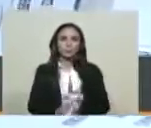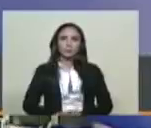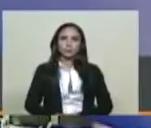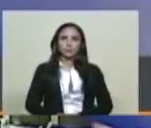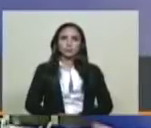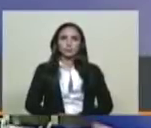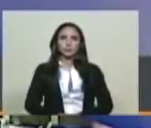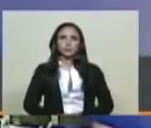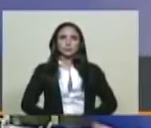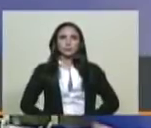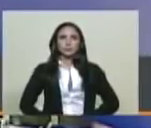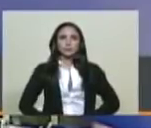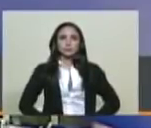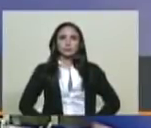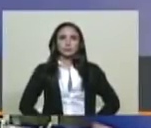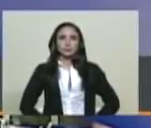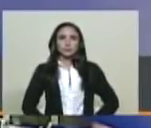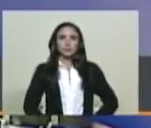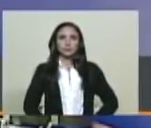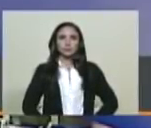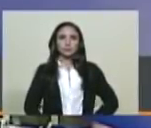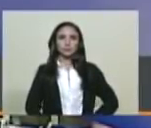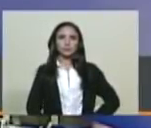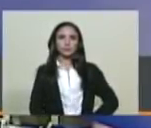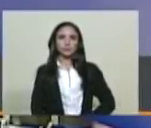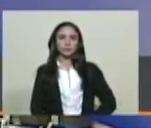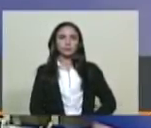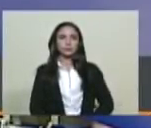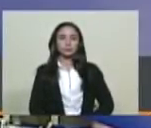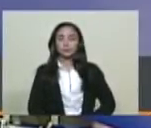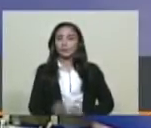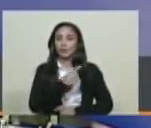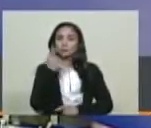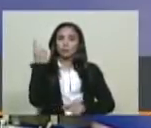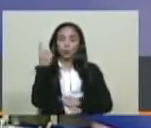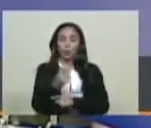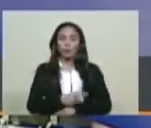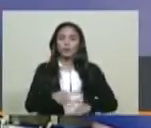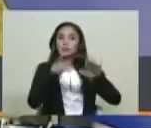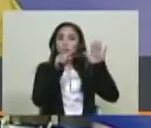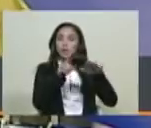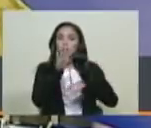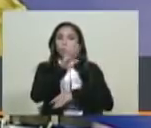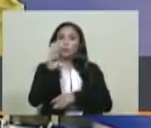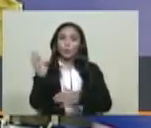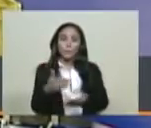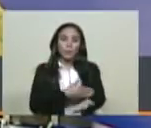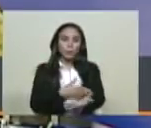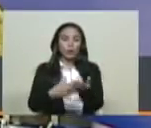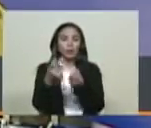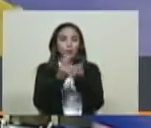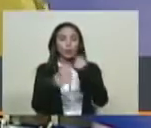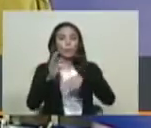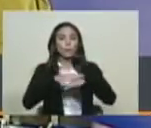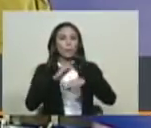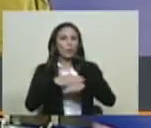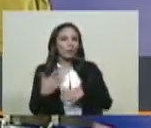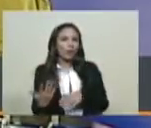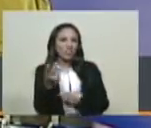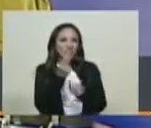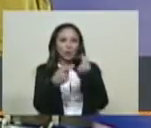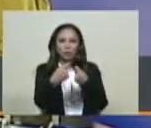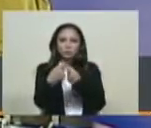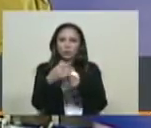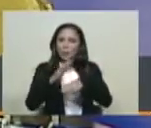Petro. Y especifico la orden. 64 billones de bolívares porque hay que comprar